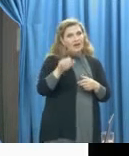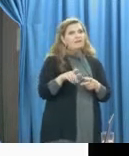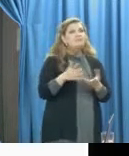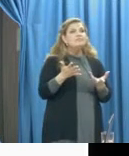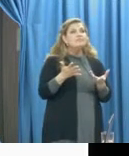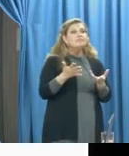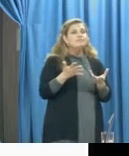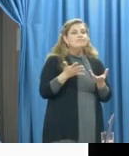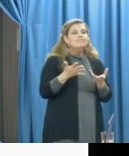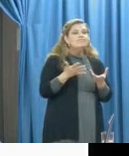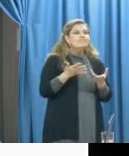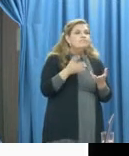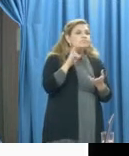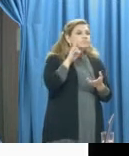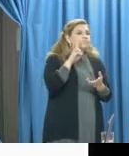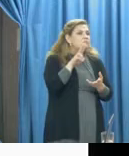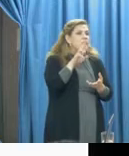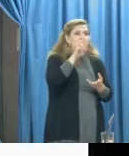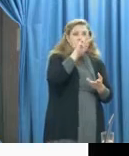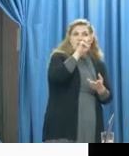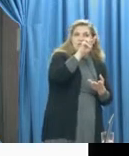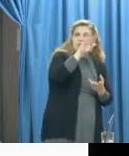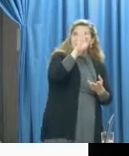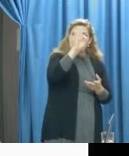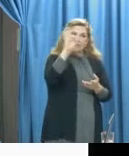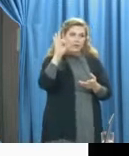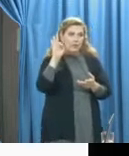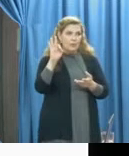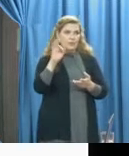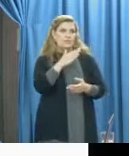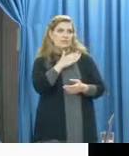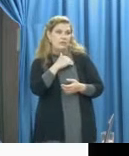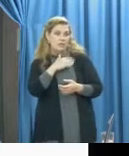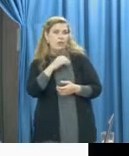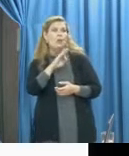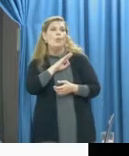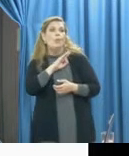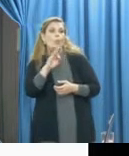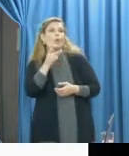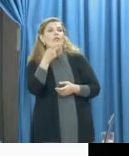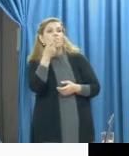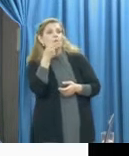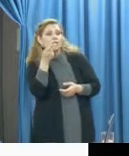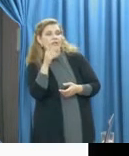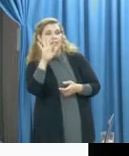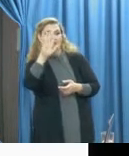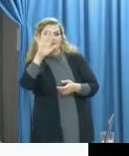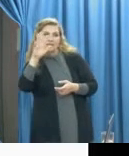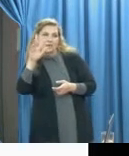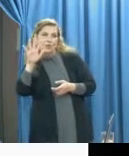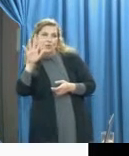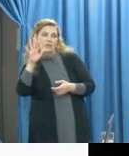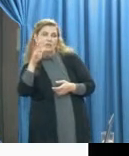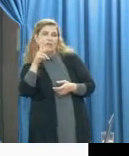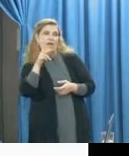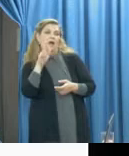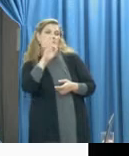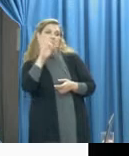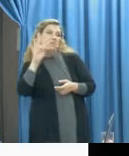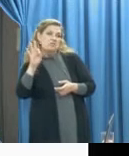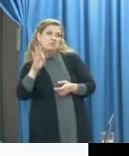donde marcamos aquí el 25% de los hijos pueden ser sanos, el 50% pueden ser